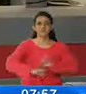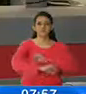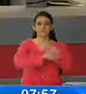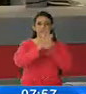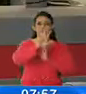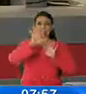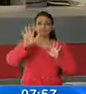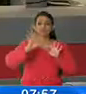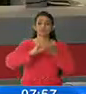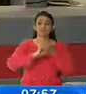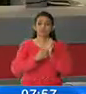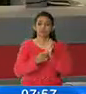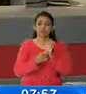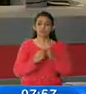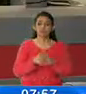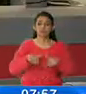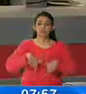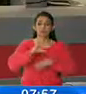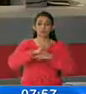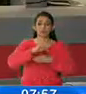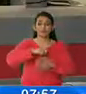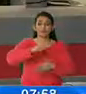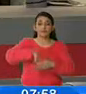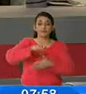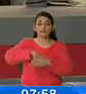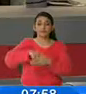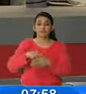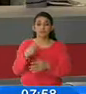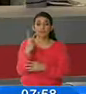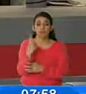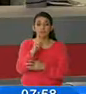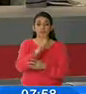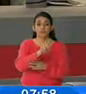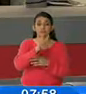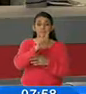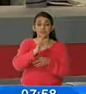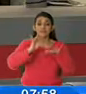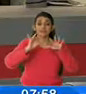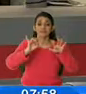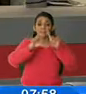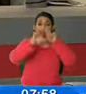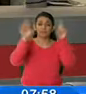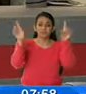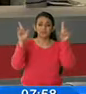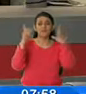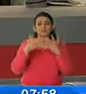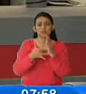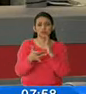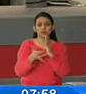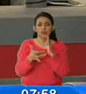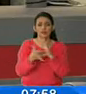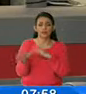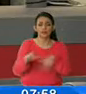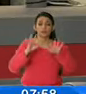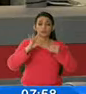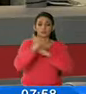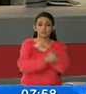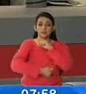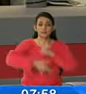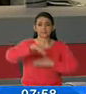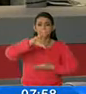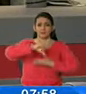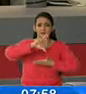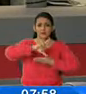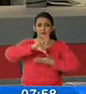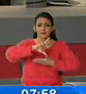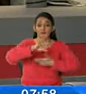en la mañana. El país tiene dos firmas en un listado de 123 empresas de base tecnológica provenientes de 8 países de América Latina que se